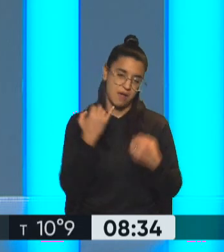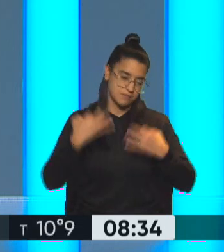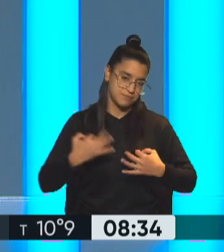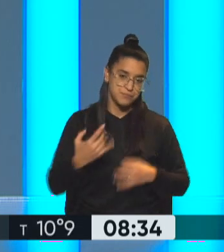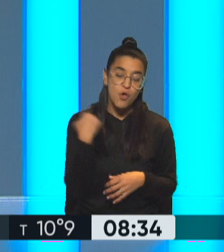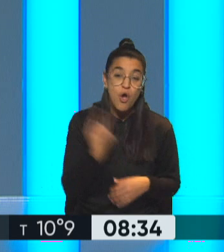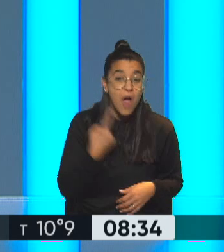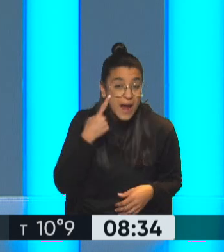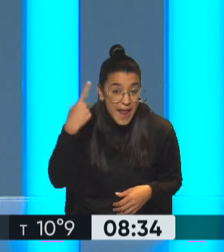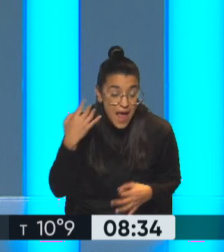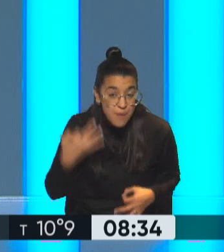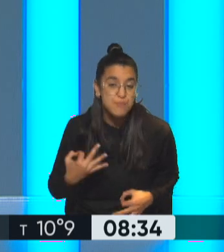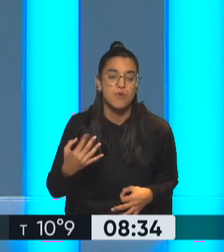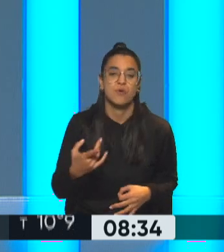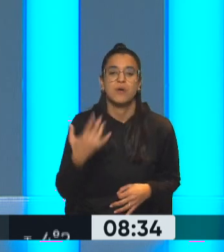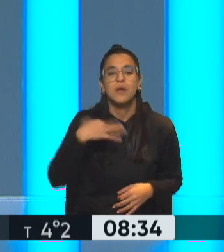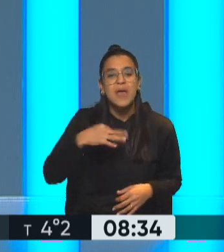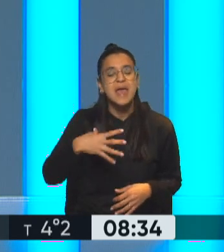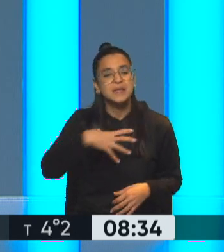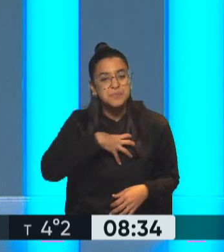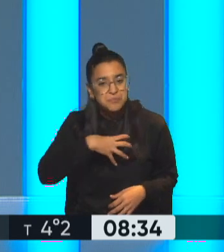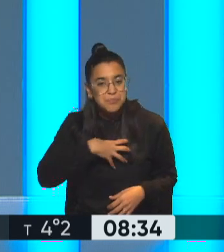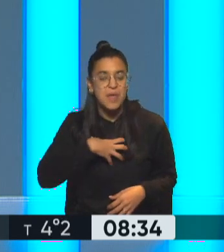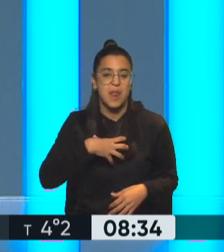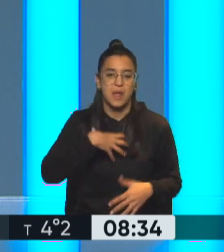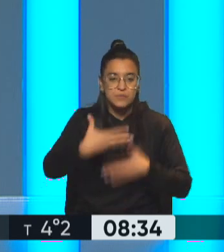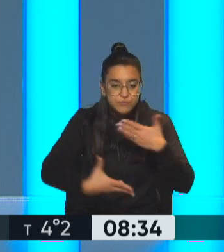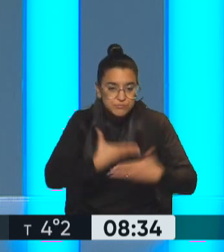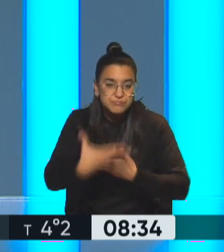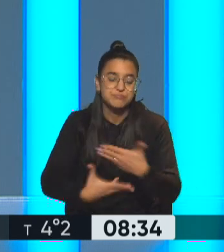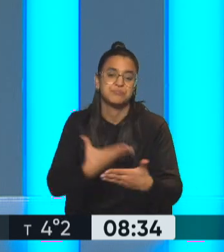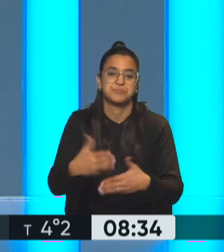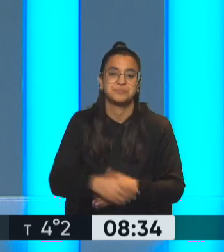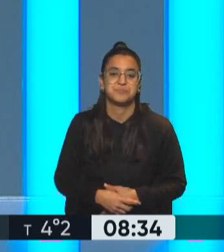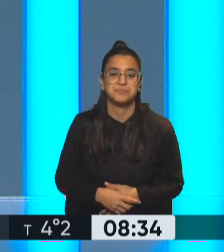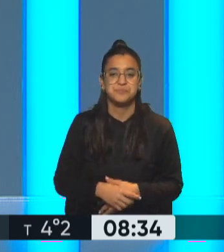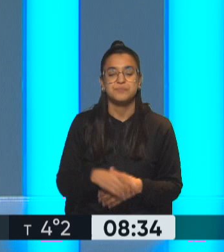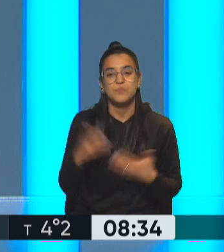que creemos que tenemos realmente esperanza de que va a corregir o tratar de